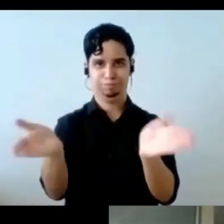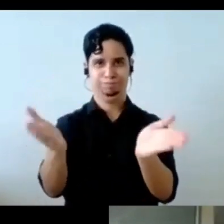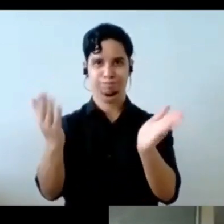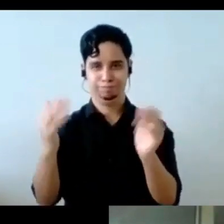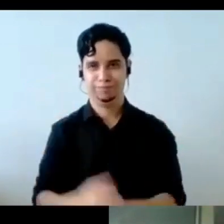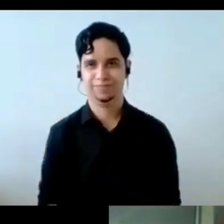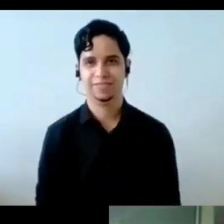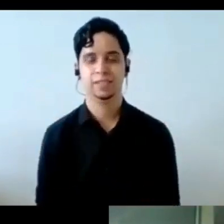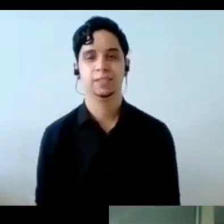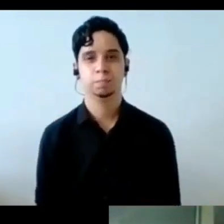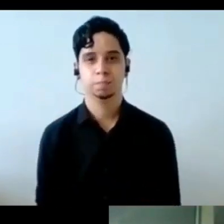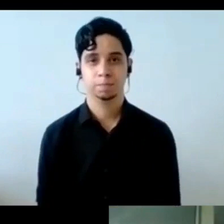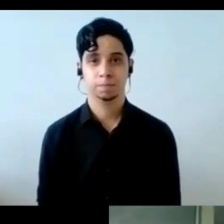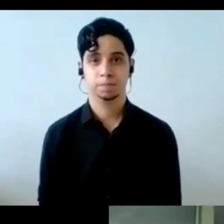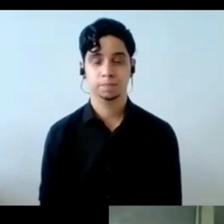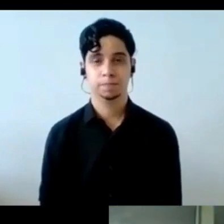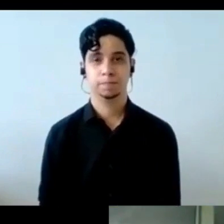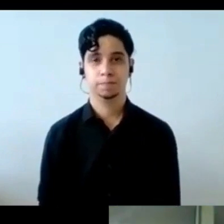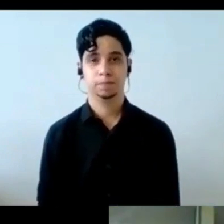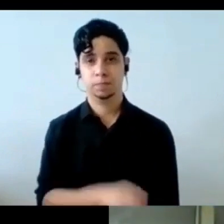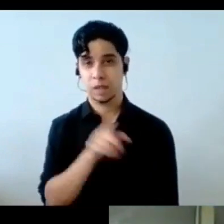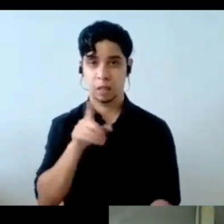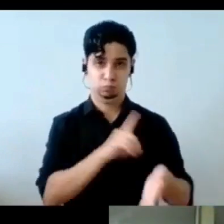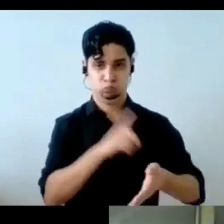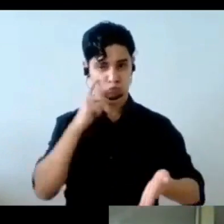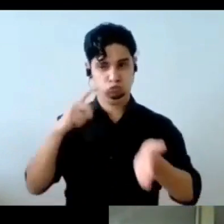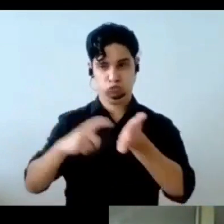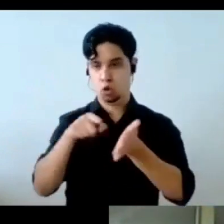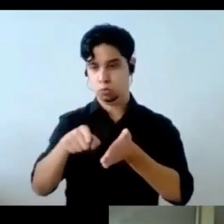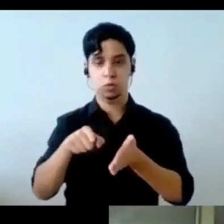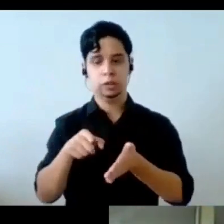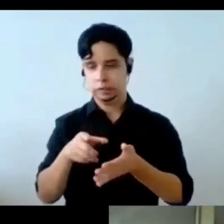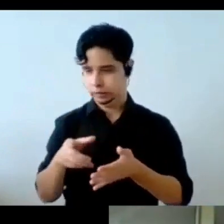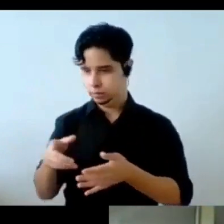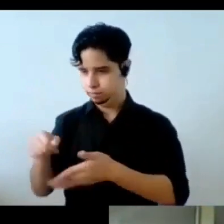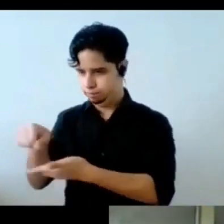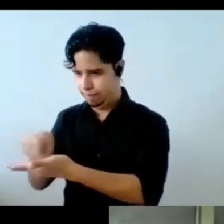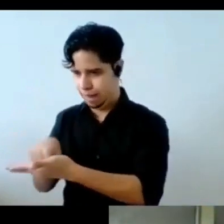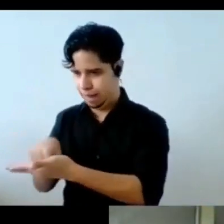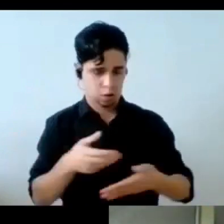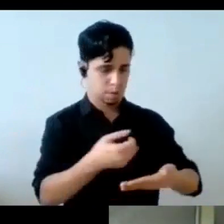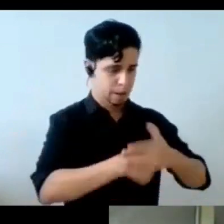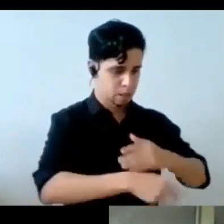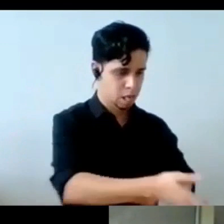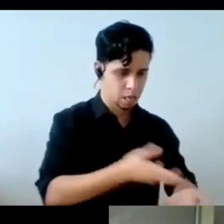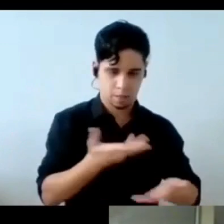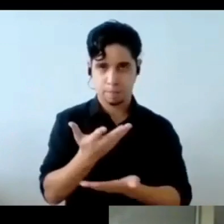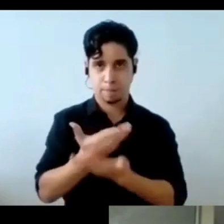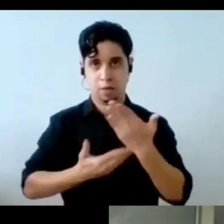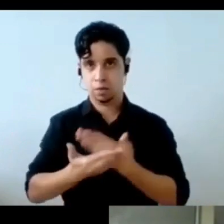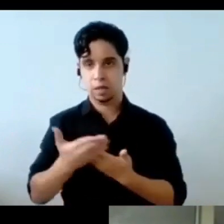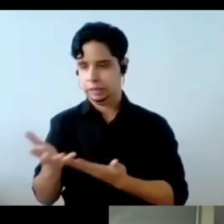ti. Se dio cuenta que eso estaba mal y empezó a hacer este